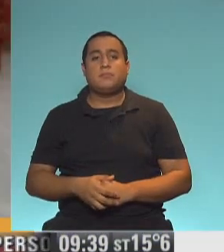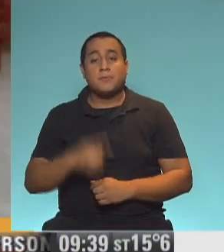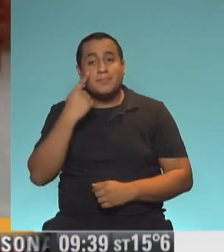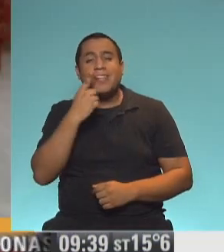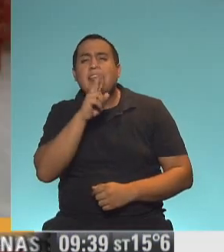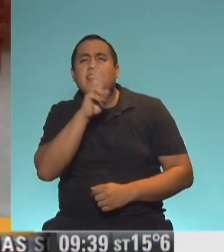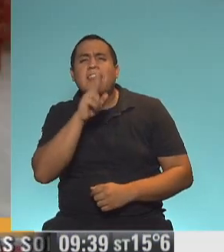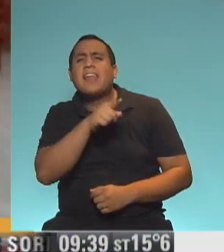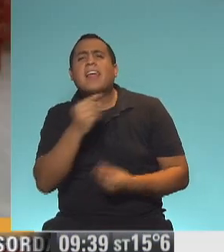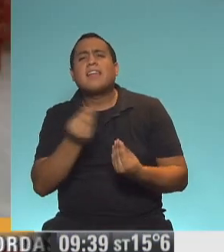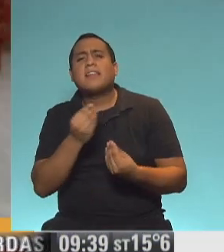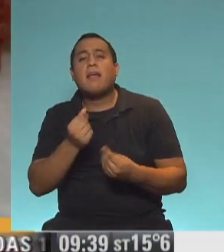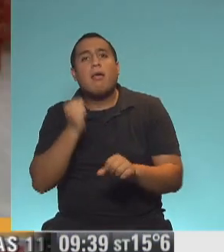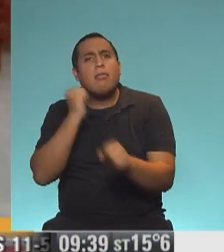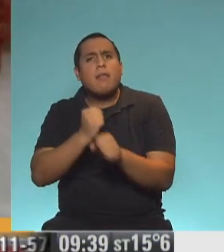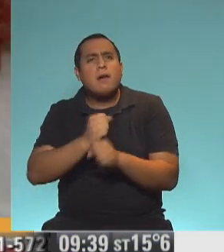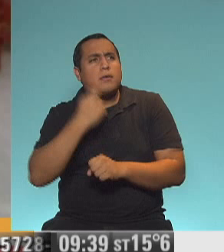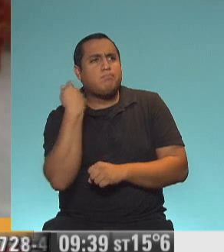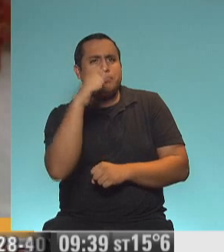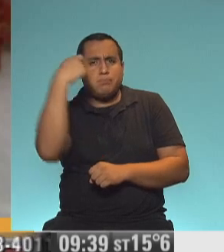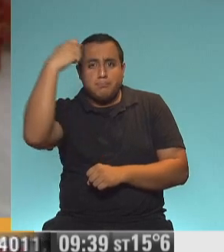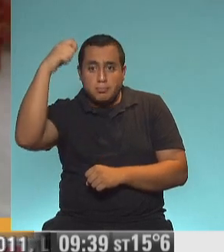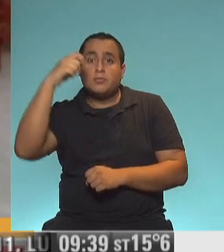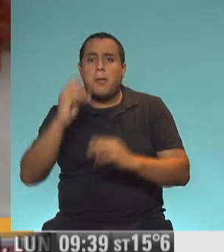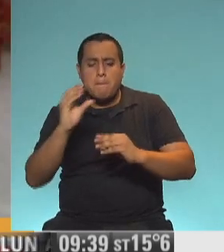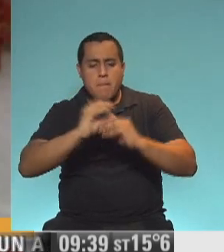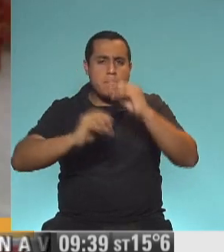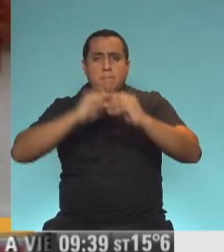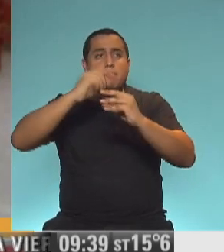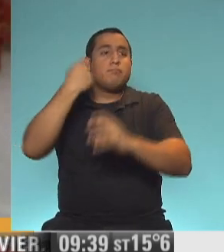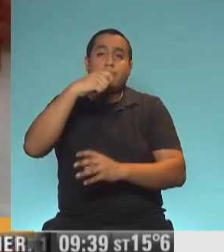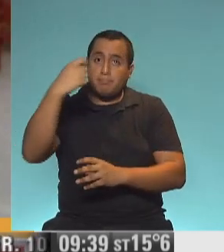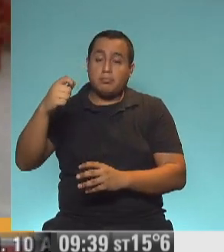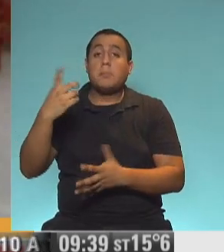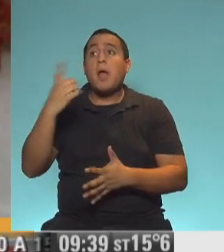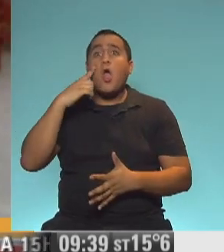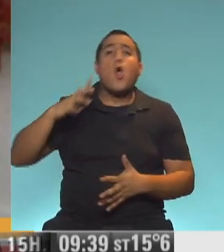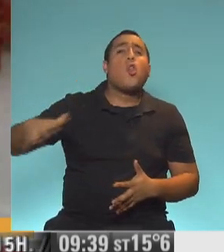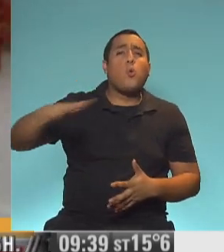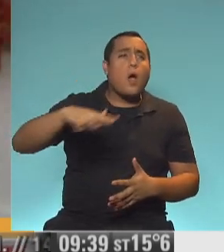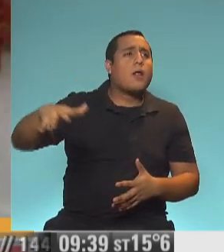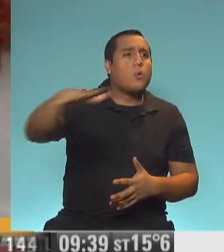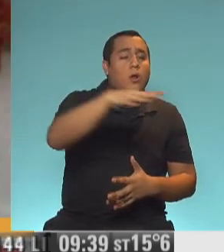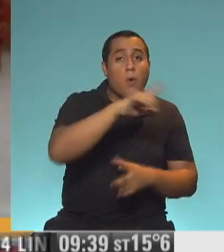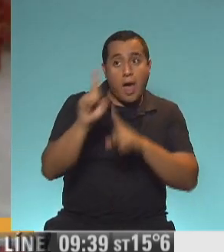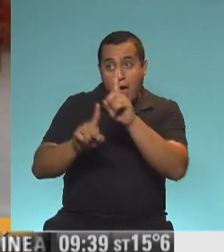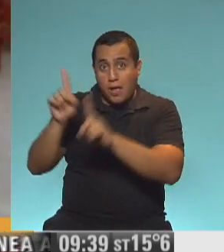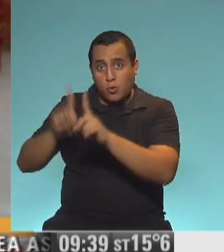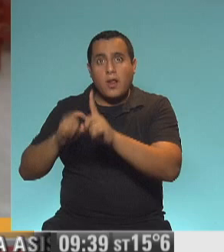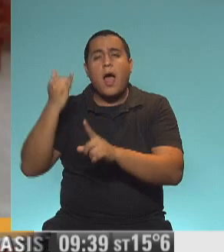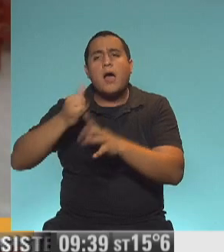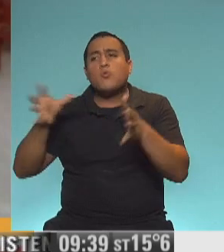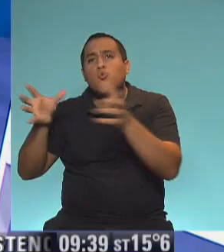las chicas, ¿qué hacen? Trabajando en la construcción. Claro. Exactamente. ¿Saben que hay lugares en donde hay